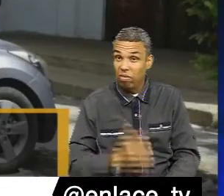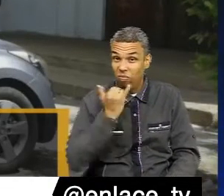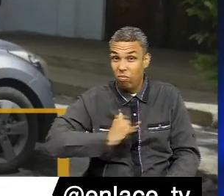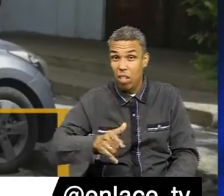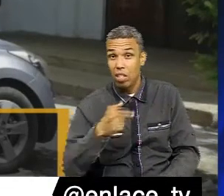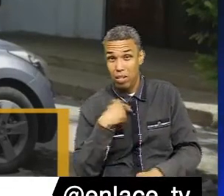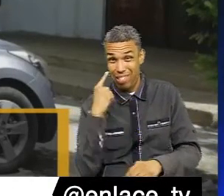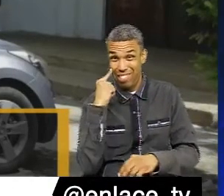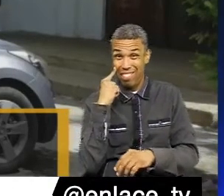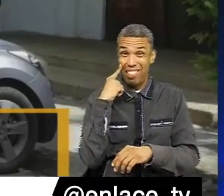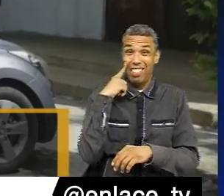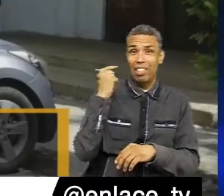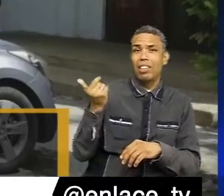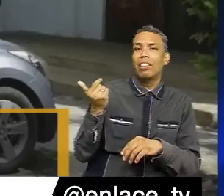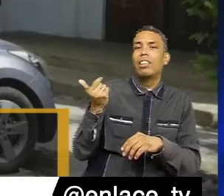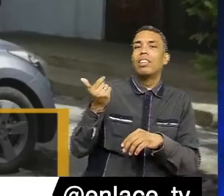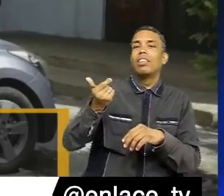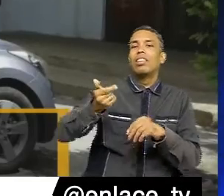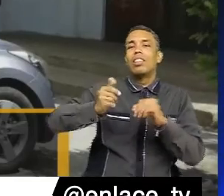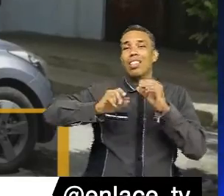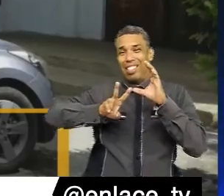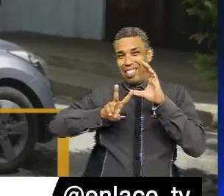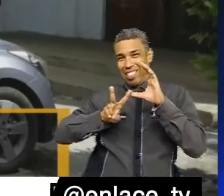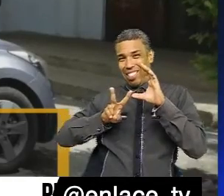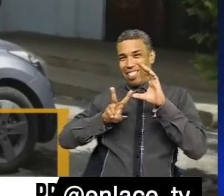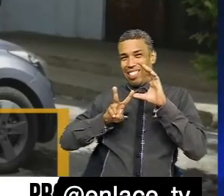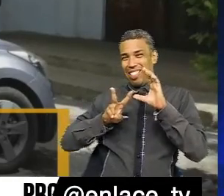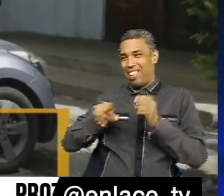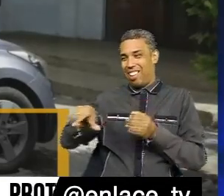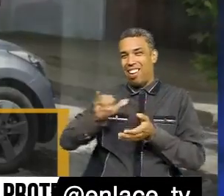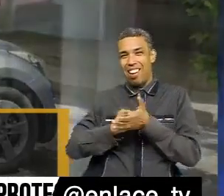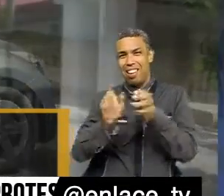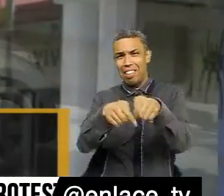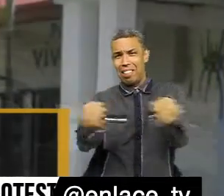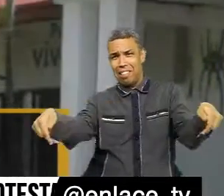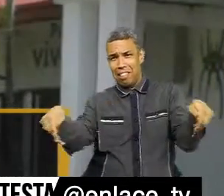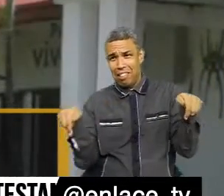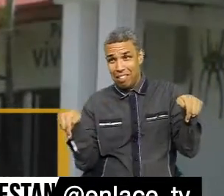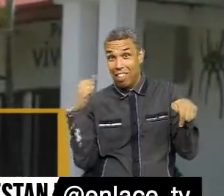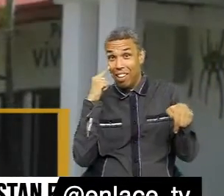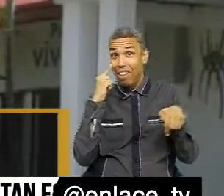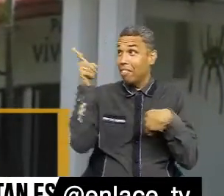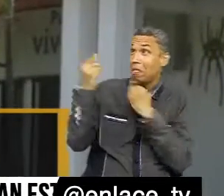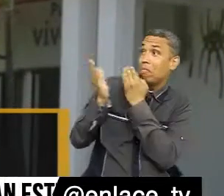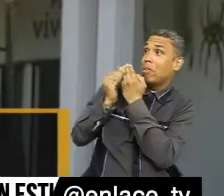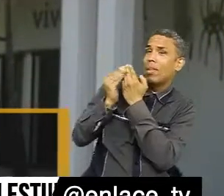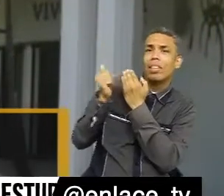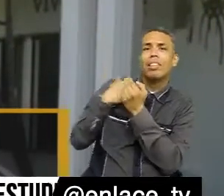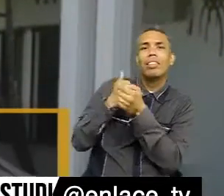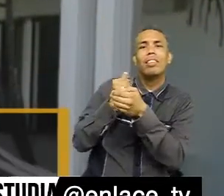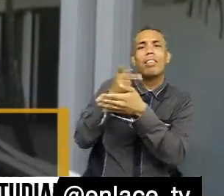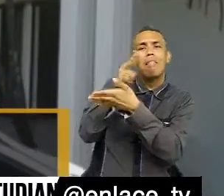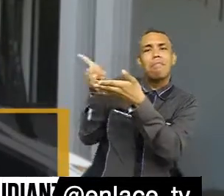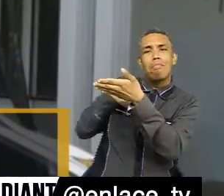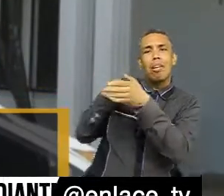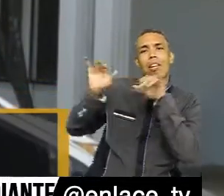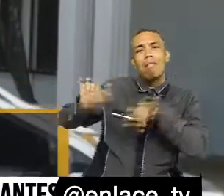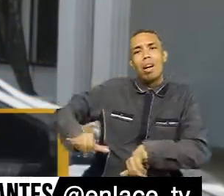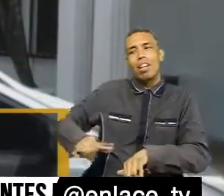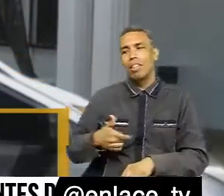nuestro reportero en el Centro de Convivencia Ciudadana, exactamente en una zona donde claramente está ubicada una señal de tránsito de